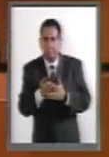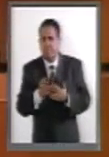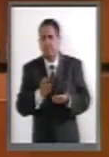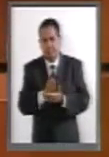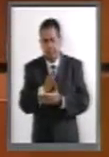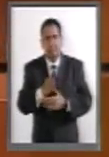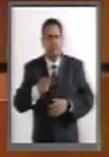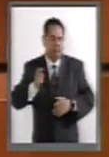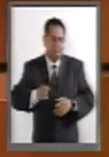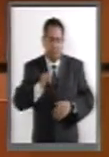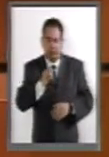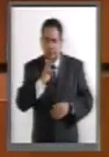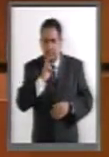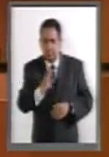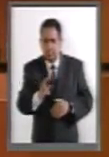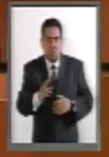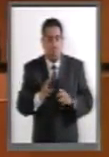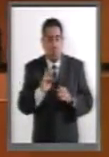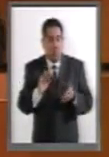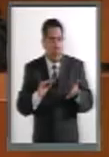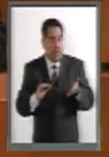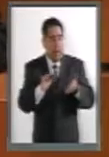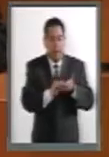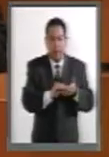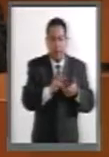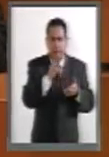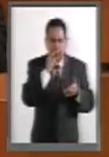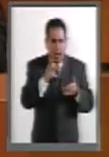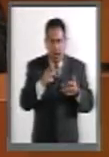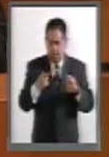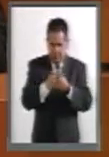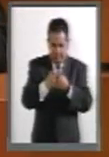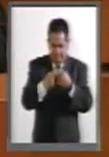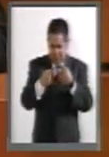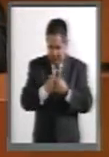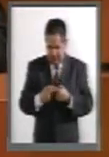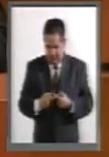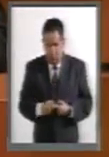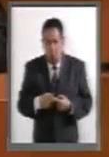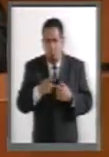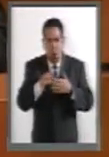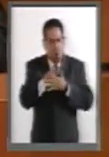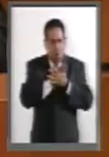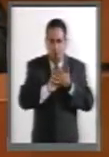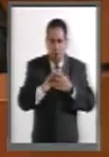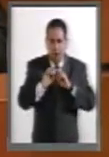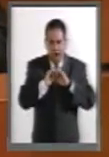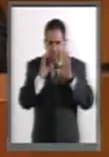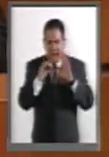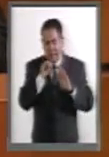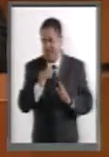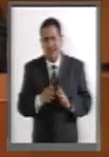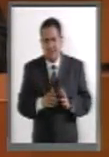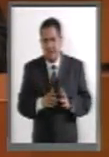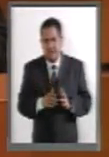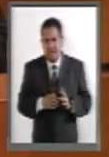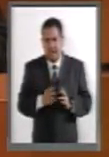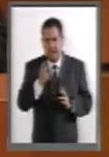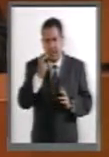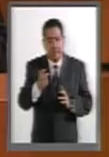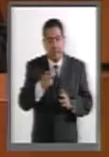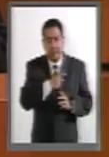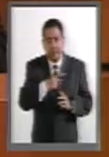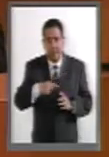pueden presentarse cláusulas o palabras contradictorias, ambiguas y obscuras, que no constituyan